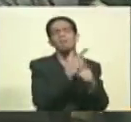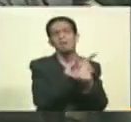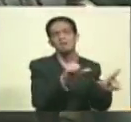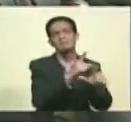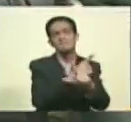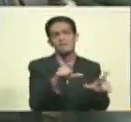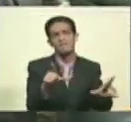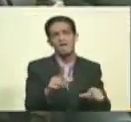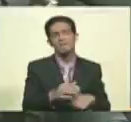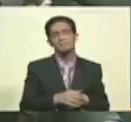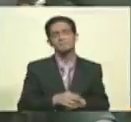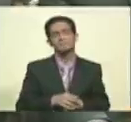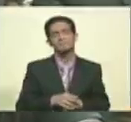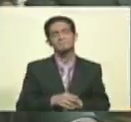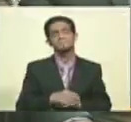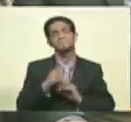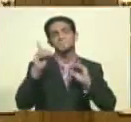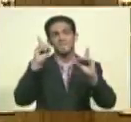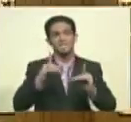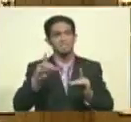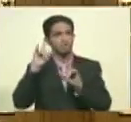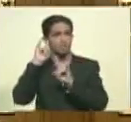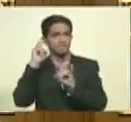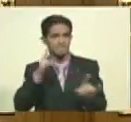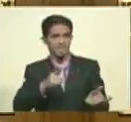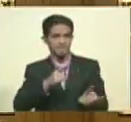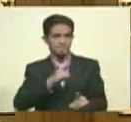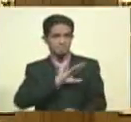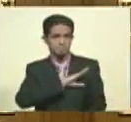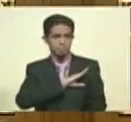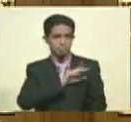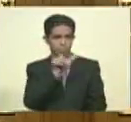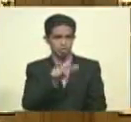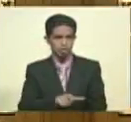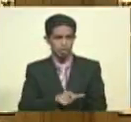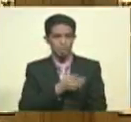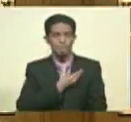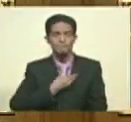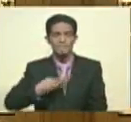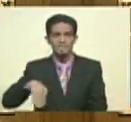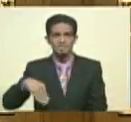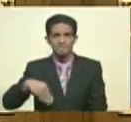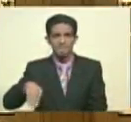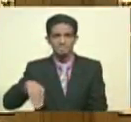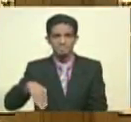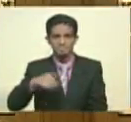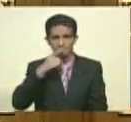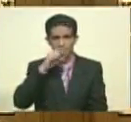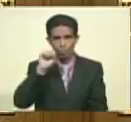y decisión directa del presidente Maduro en este proceso de pacificación